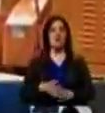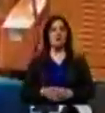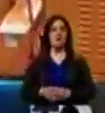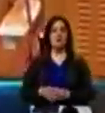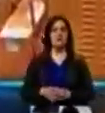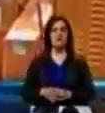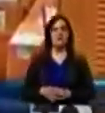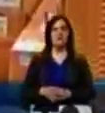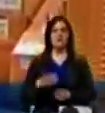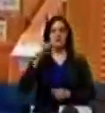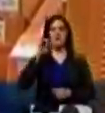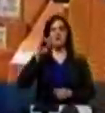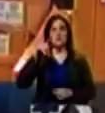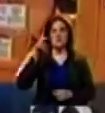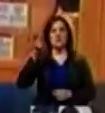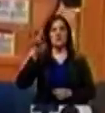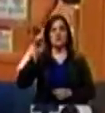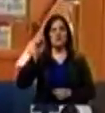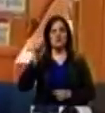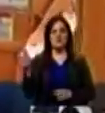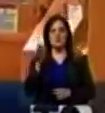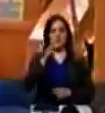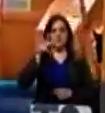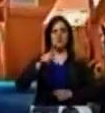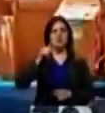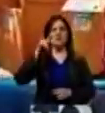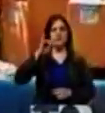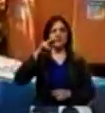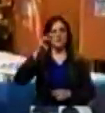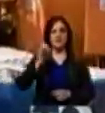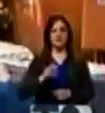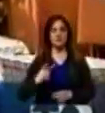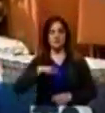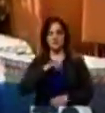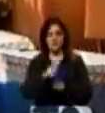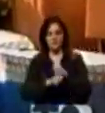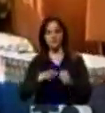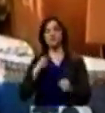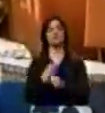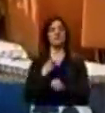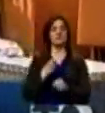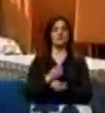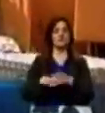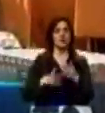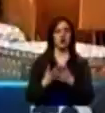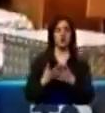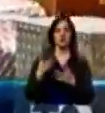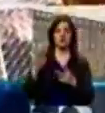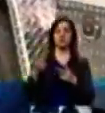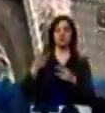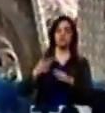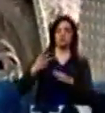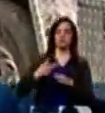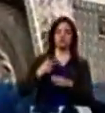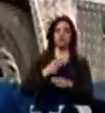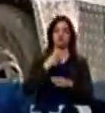Porque medidas son ciprés, o pino y también nosotros, aparte, durante todo el año trabajamos con todas las podas y talas de los